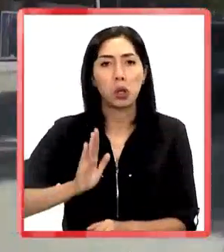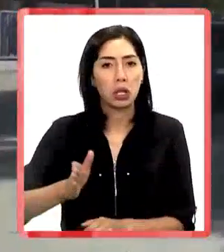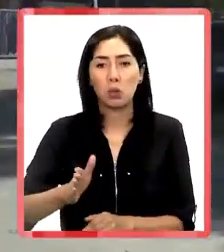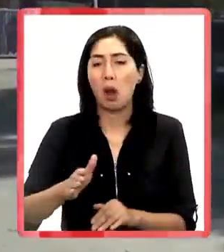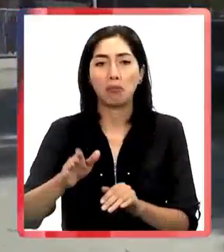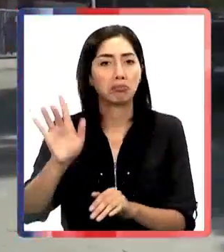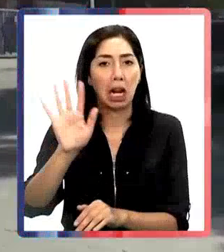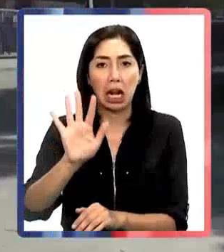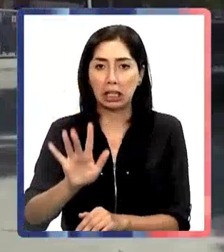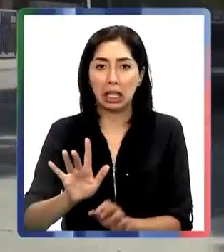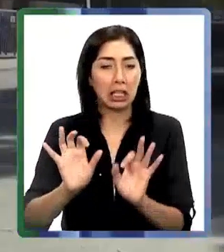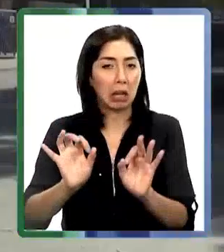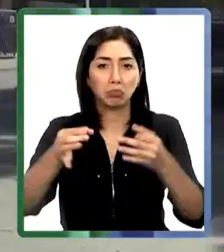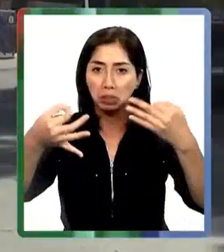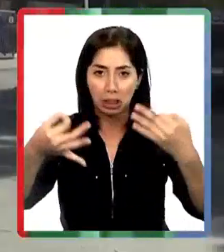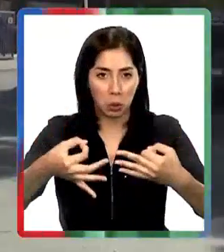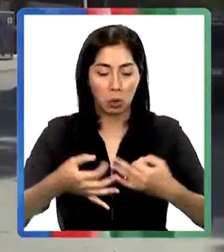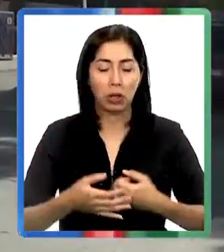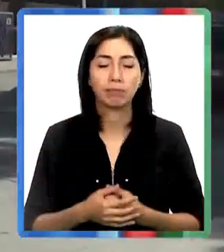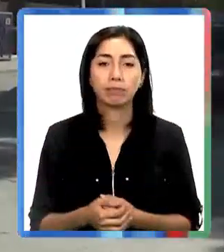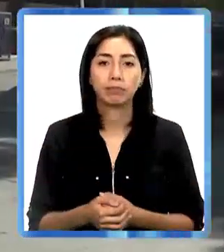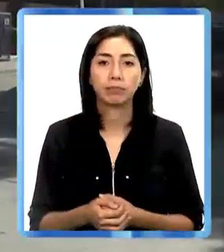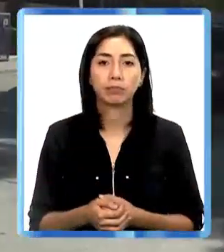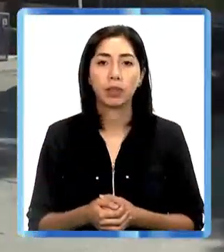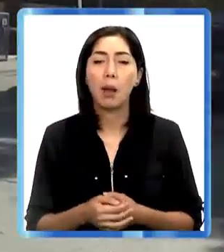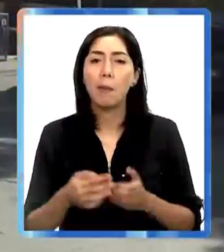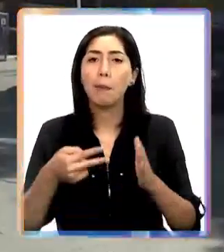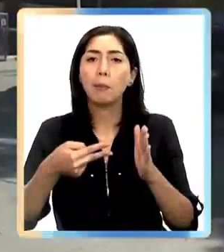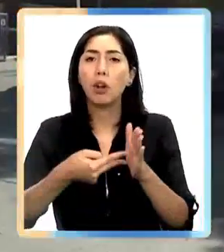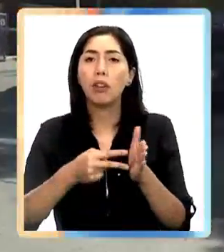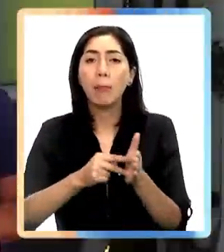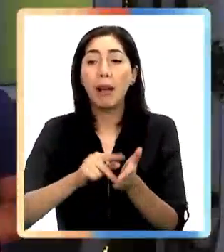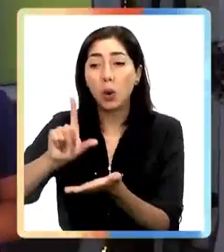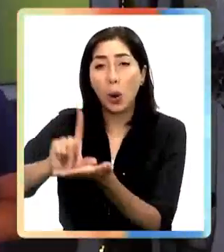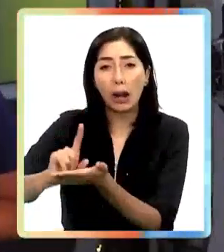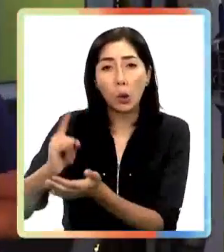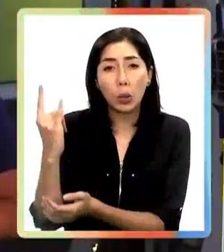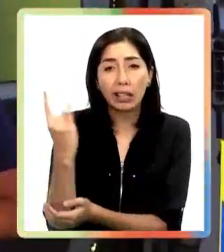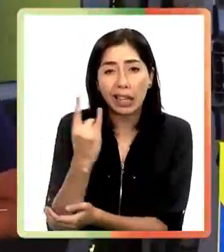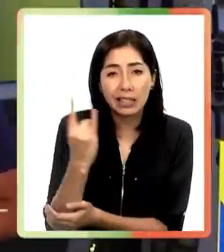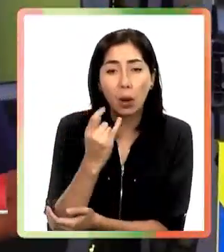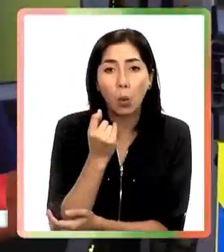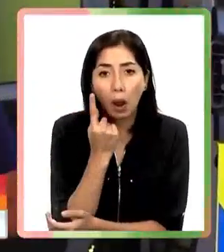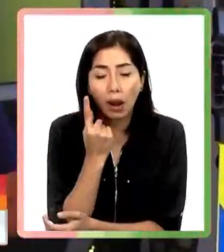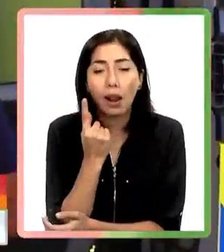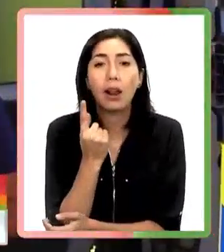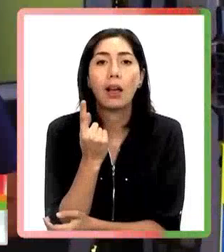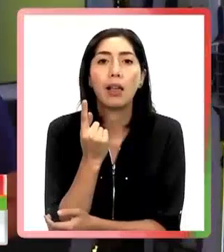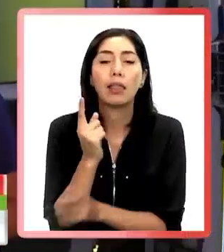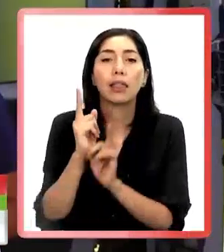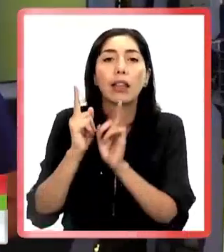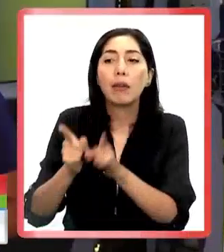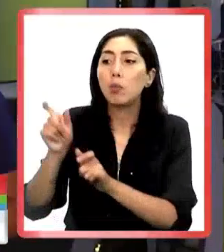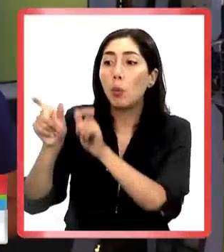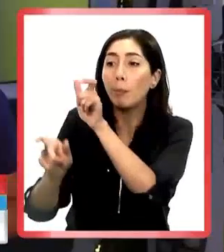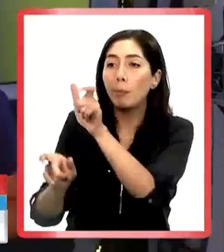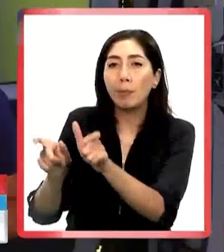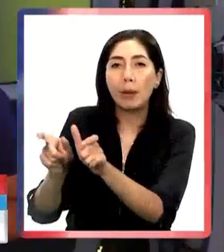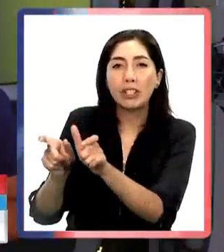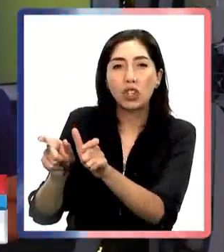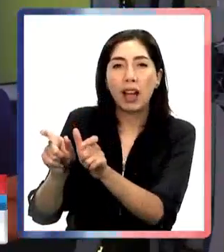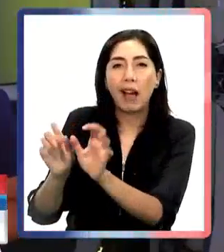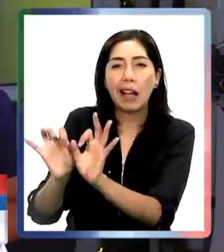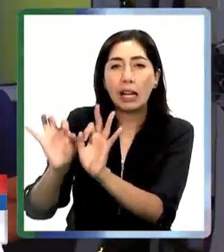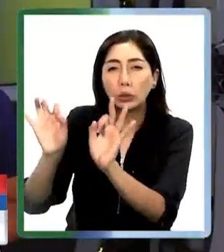con características seguras. Uno de los problemas que tenemos en las urgencias es que como hay flujos separados y tenemos que tener personal exclusivo para cada